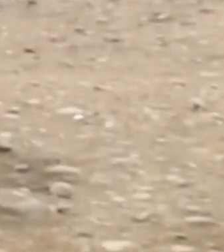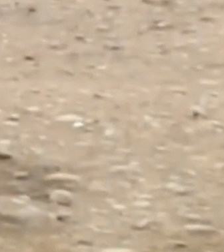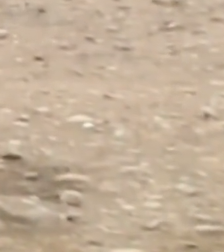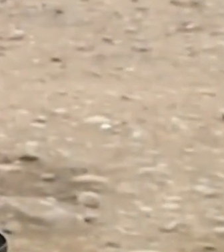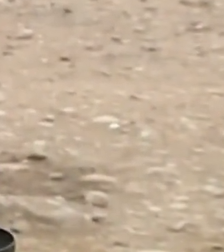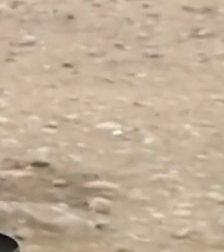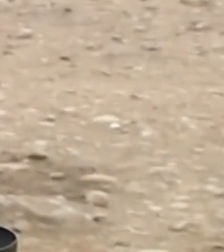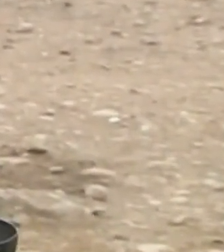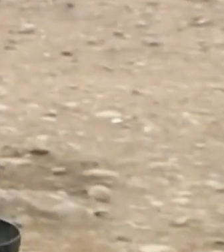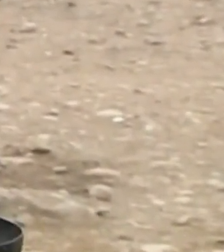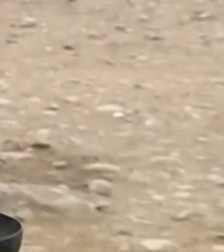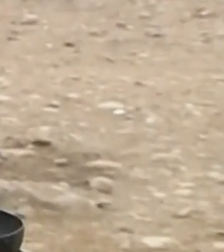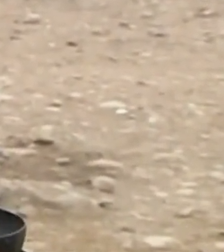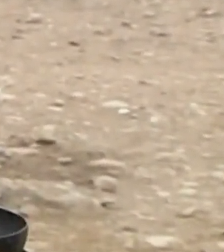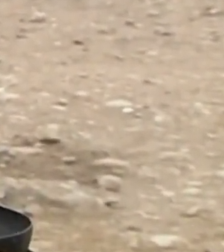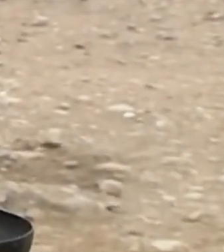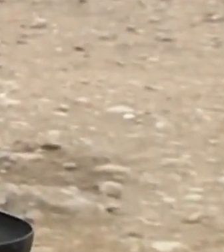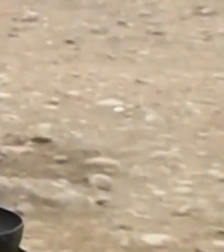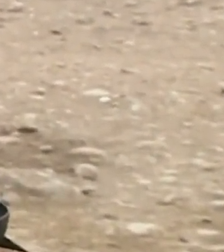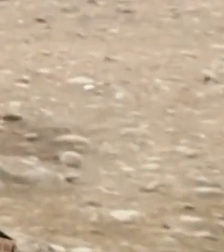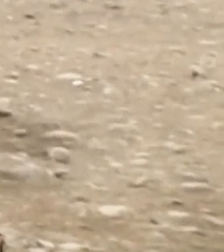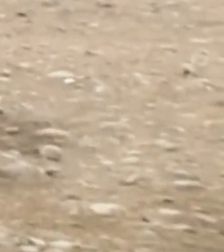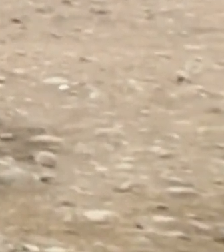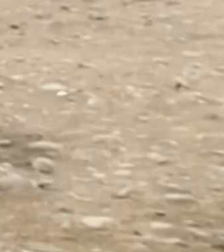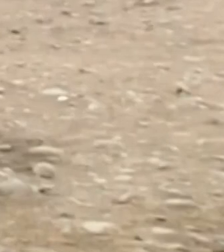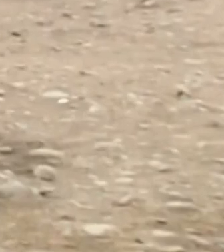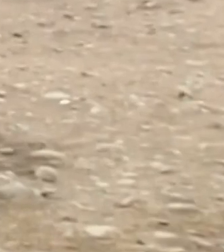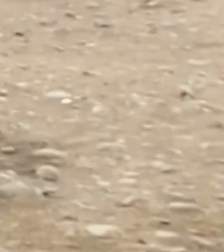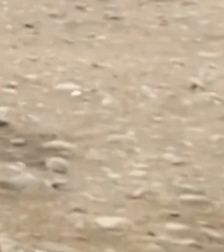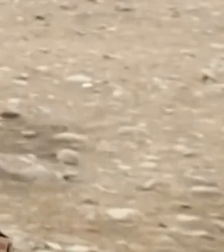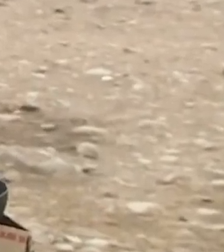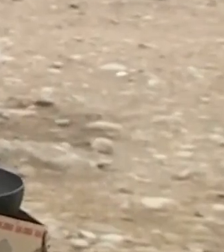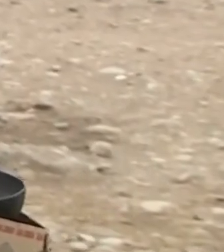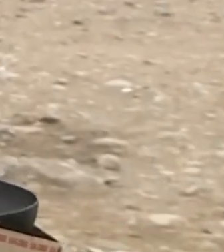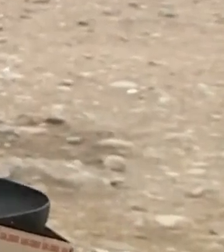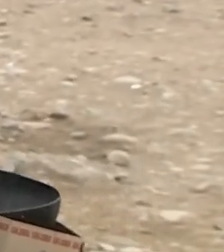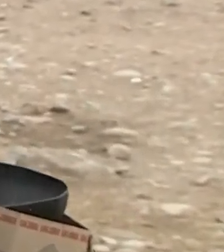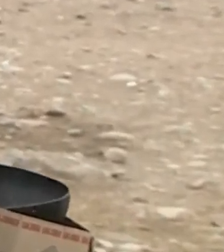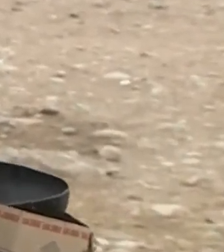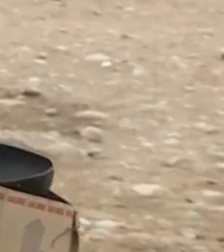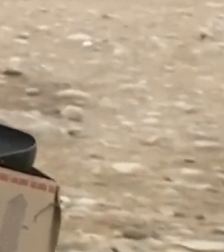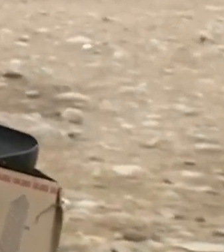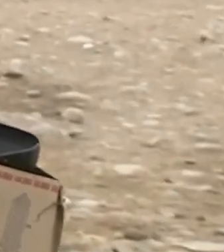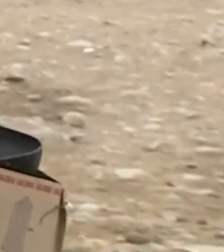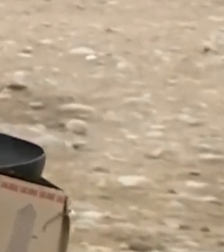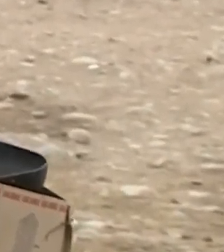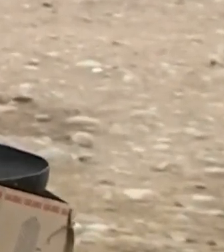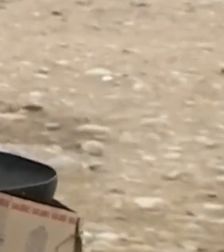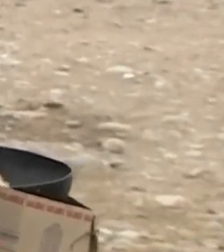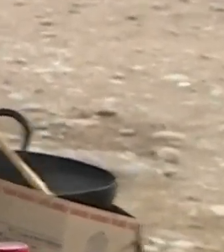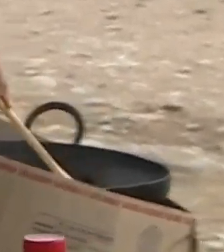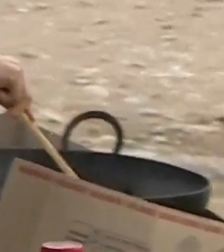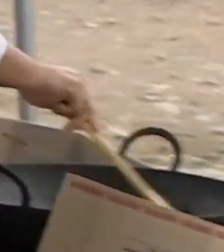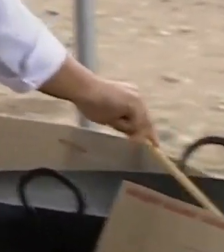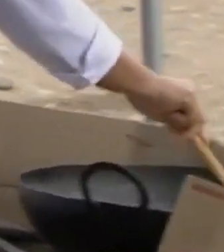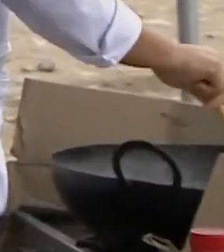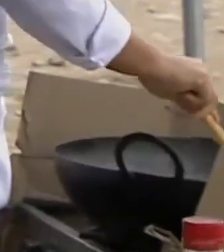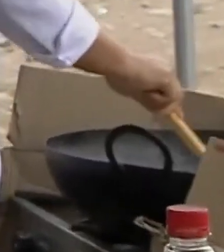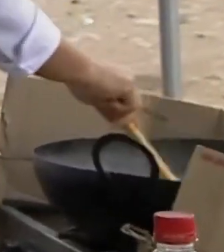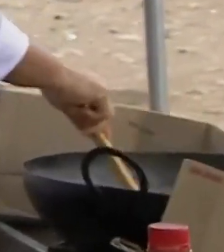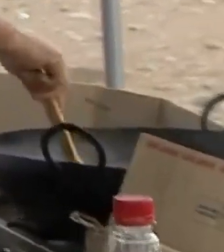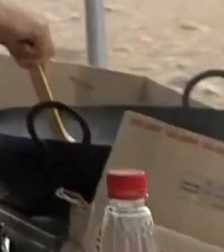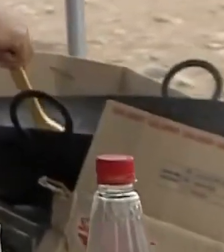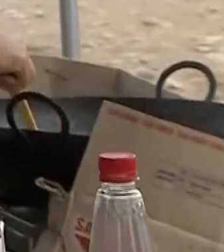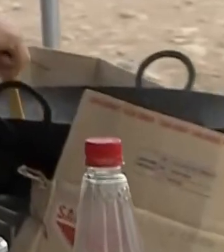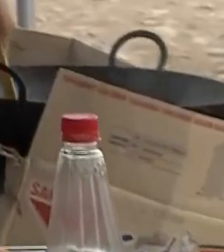Así es. El objetivo de estas acciones demostrativas es darle a la comunidad la enseñanza del consumo de la sangrecita, de que es un producto